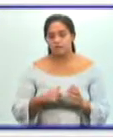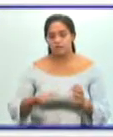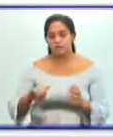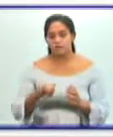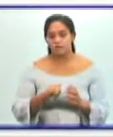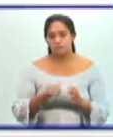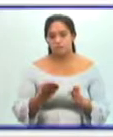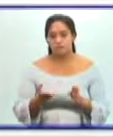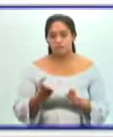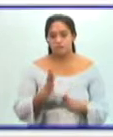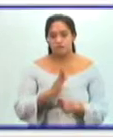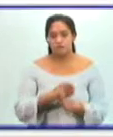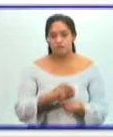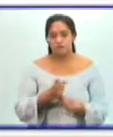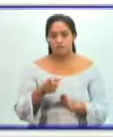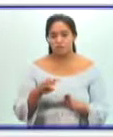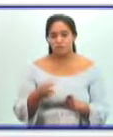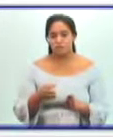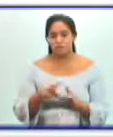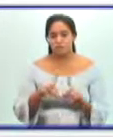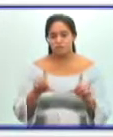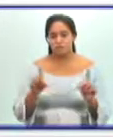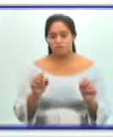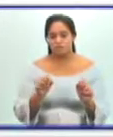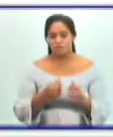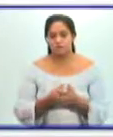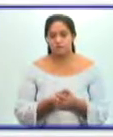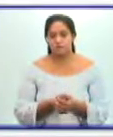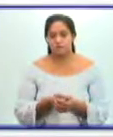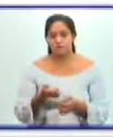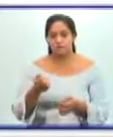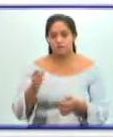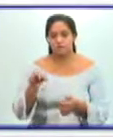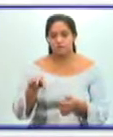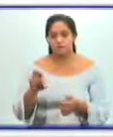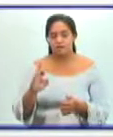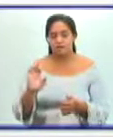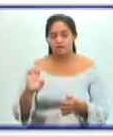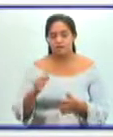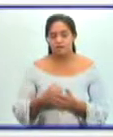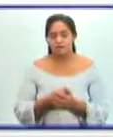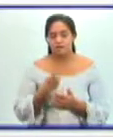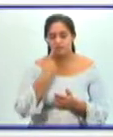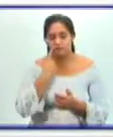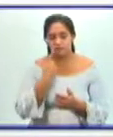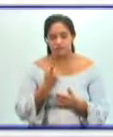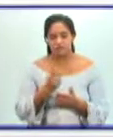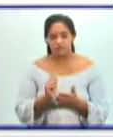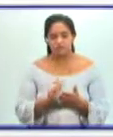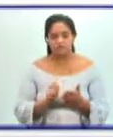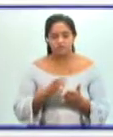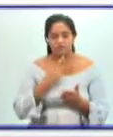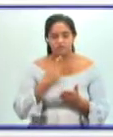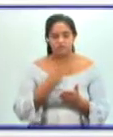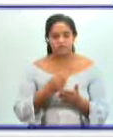lados opuestos del paralelogramo AGFE. Verifica tu respuesta.